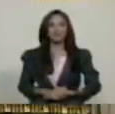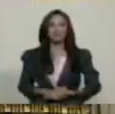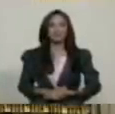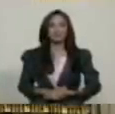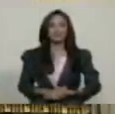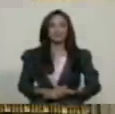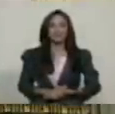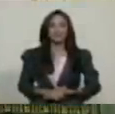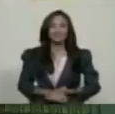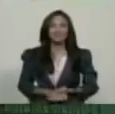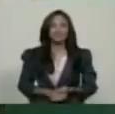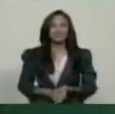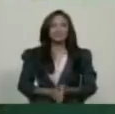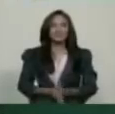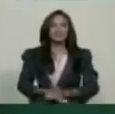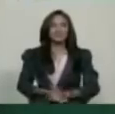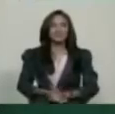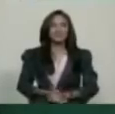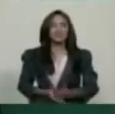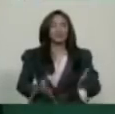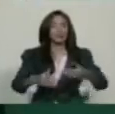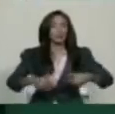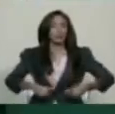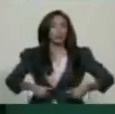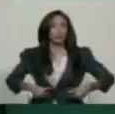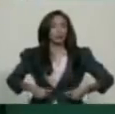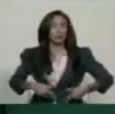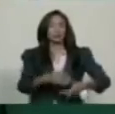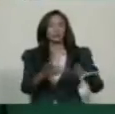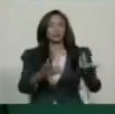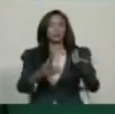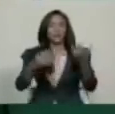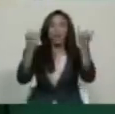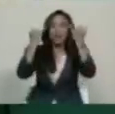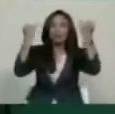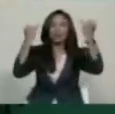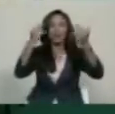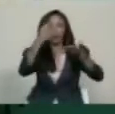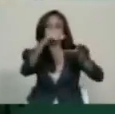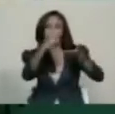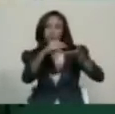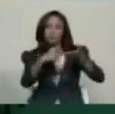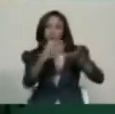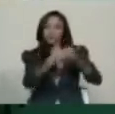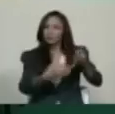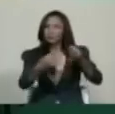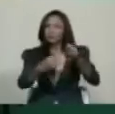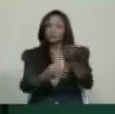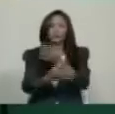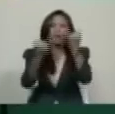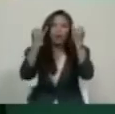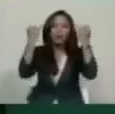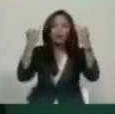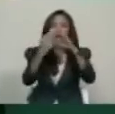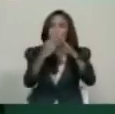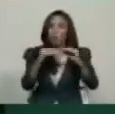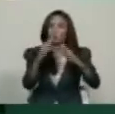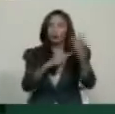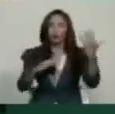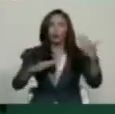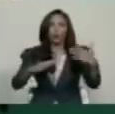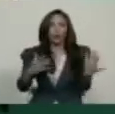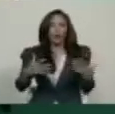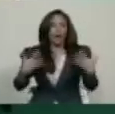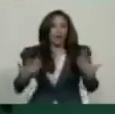Ayacucho, llenándonos de las ideas, del ejemplo siempre, del espíritu